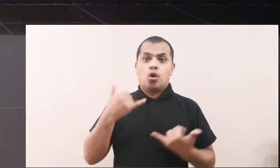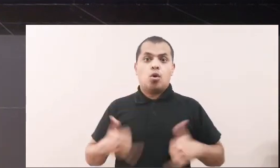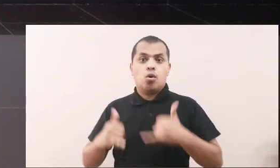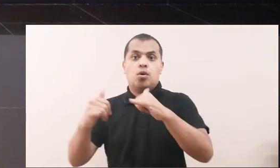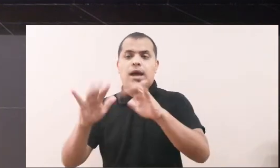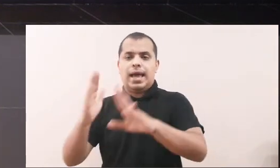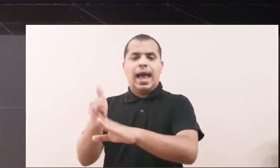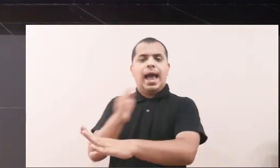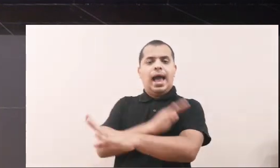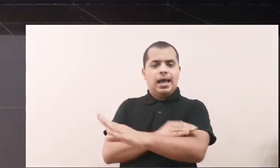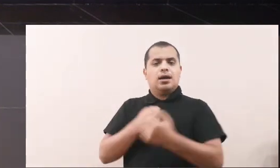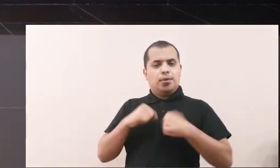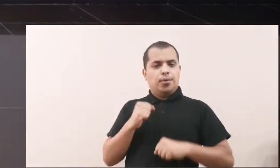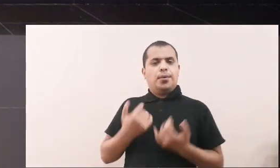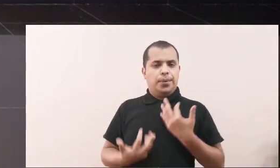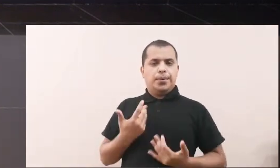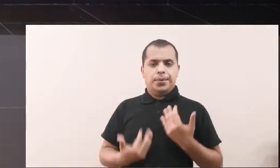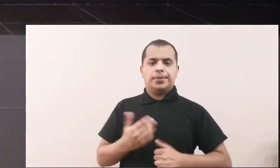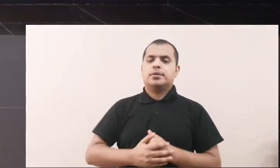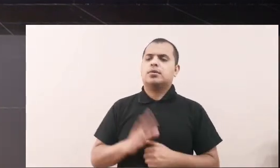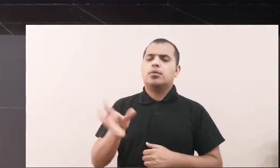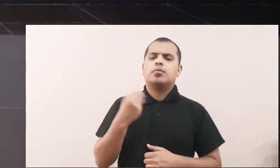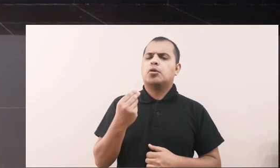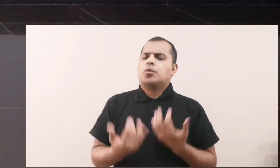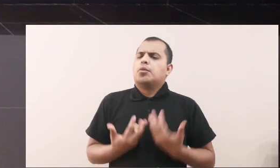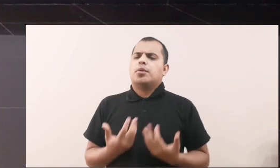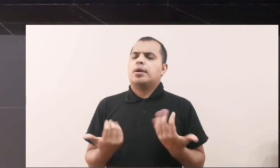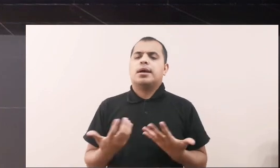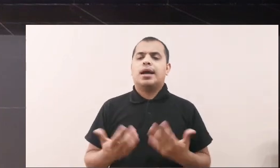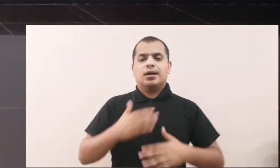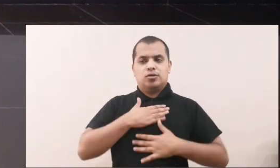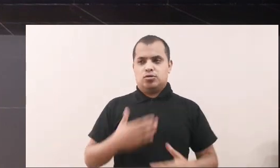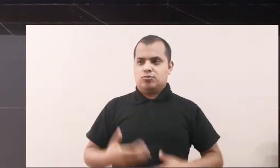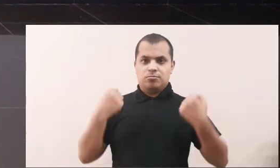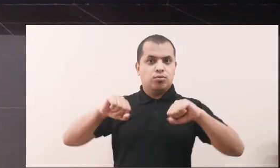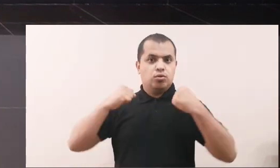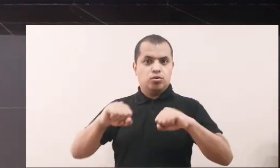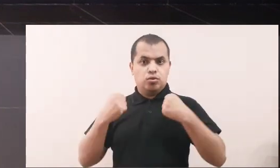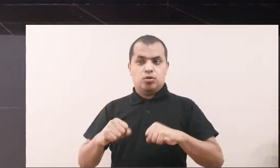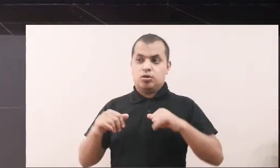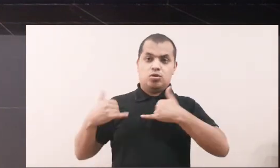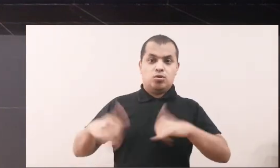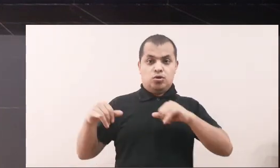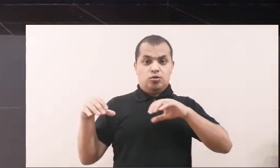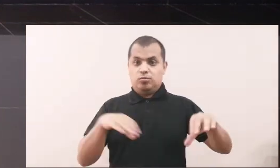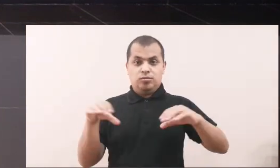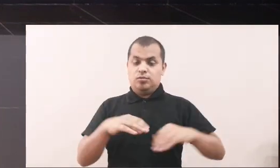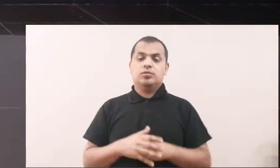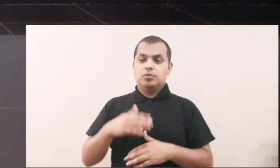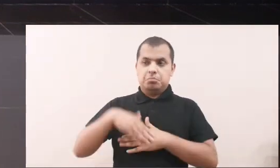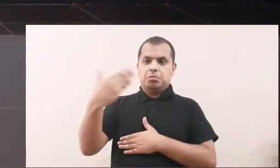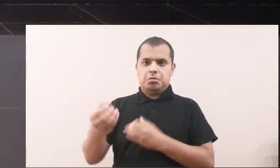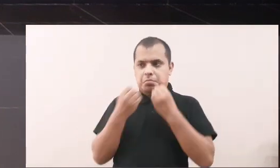jugar hay que calentar. ¿Y para qué se calienta? Para que nuestra actividad física, nuestro deporte, sea